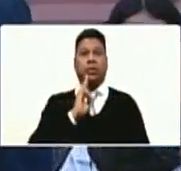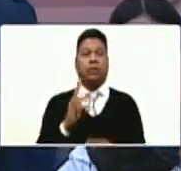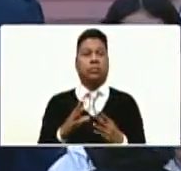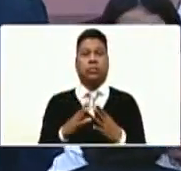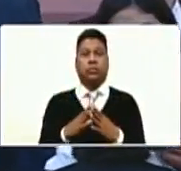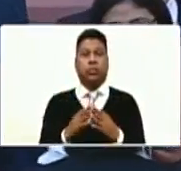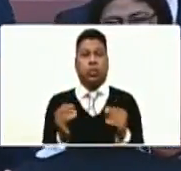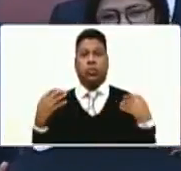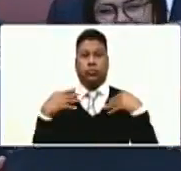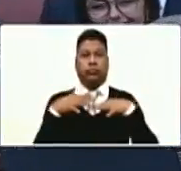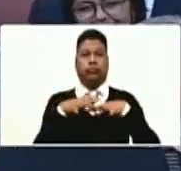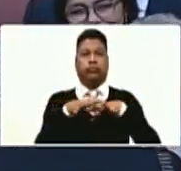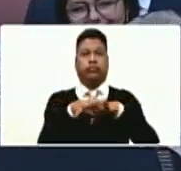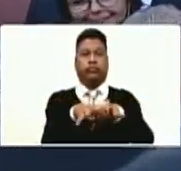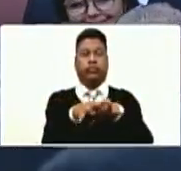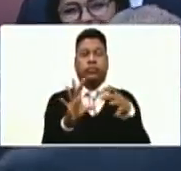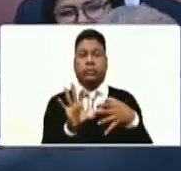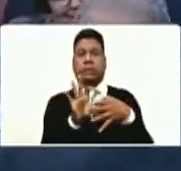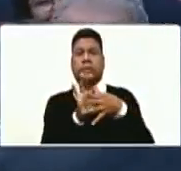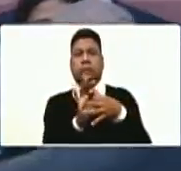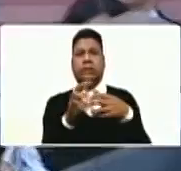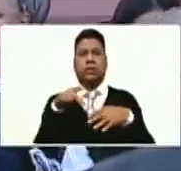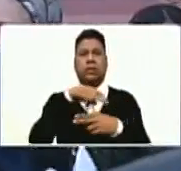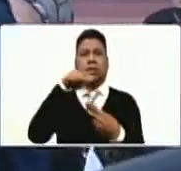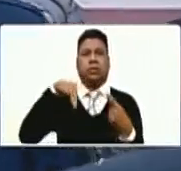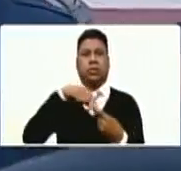revolucionarios, recuerdan con especial